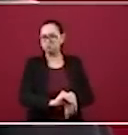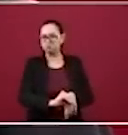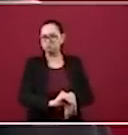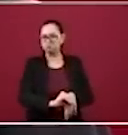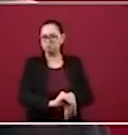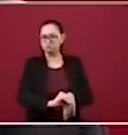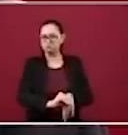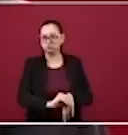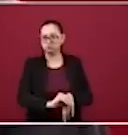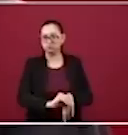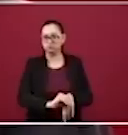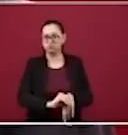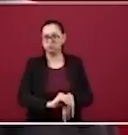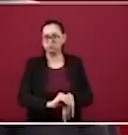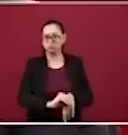la